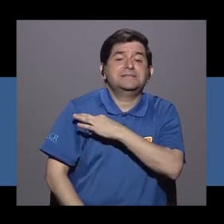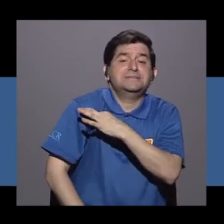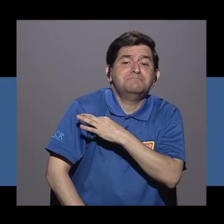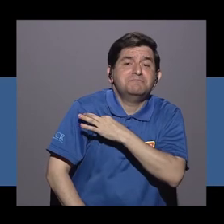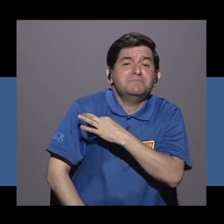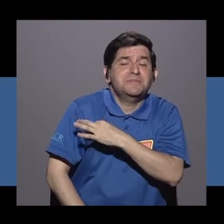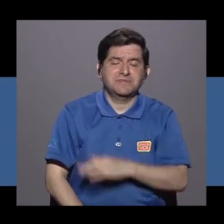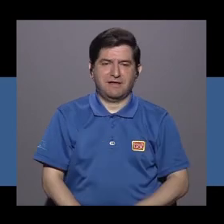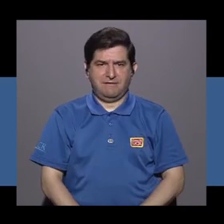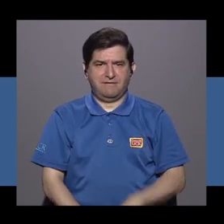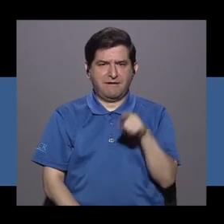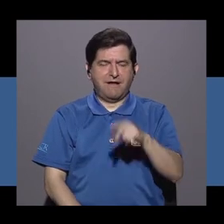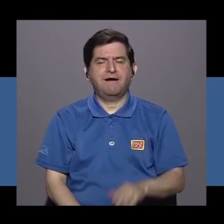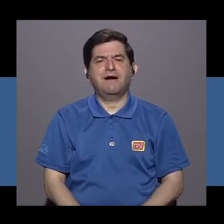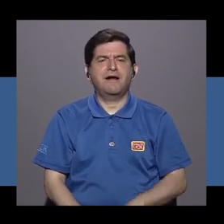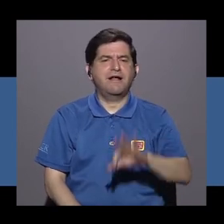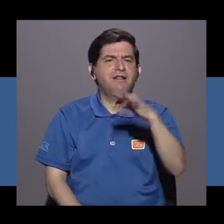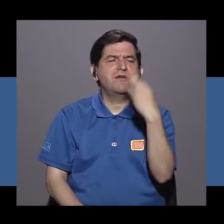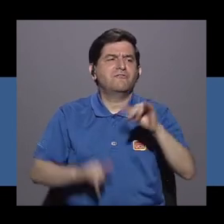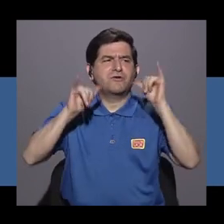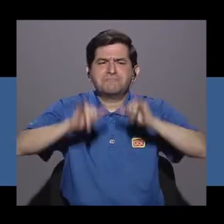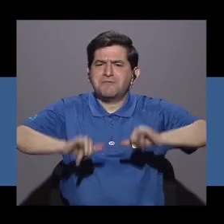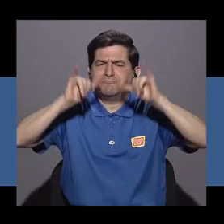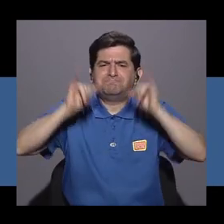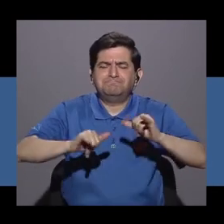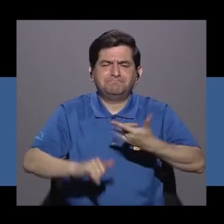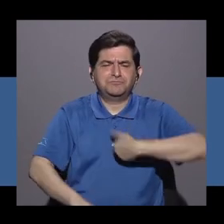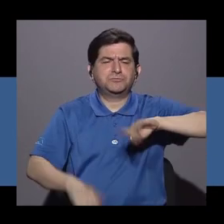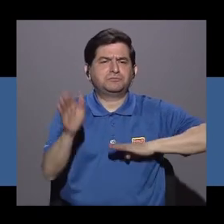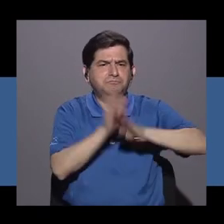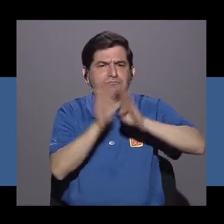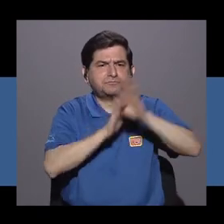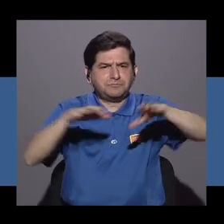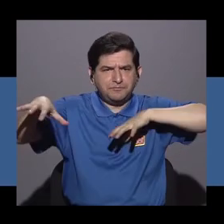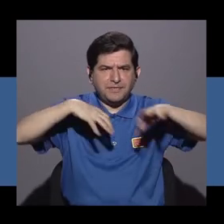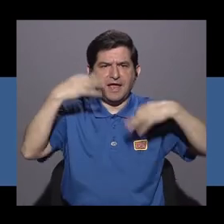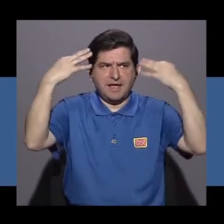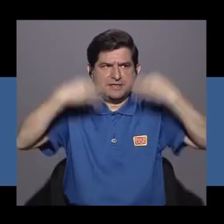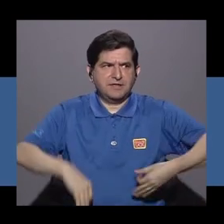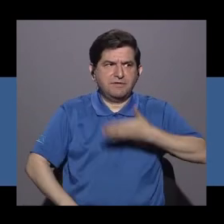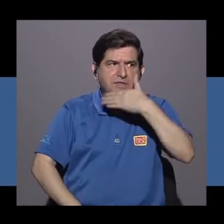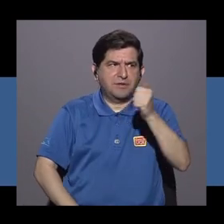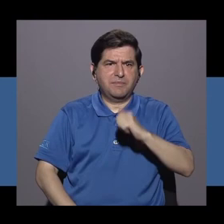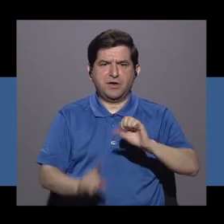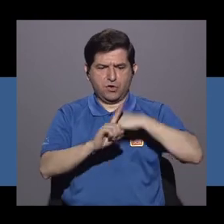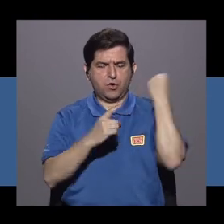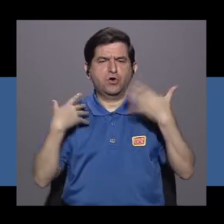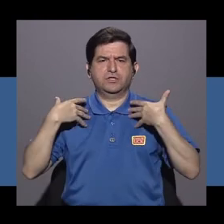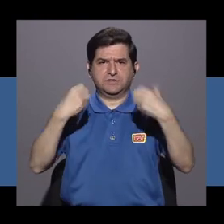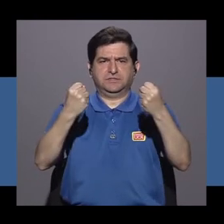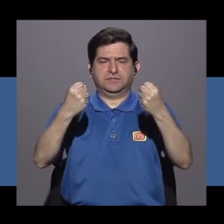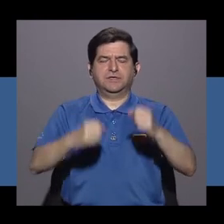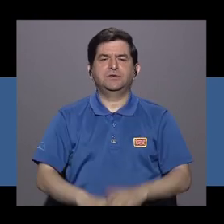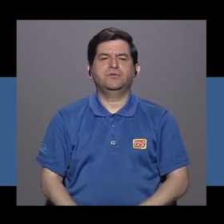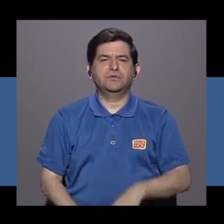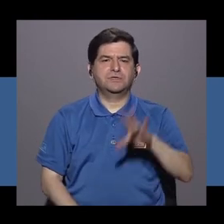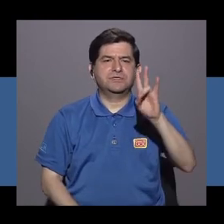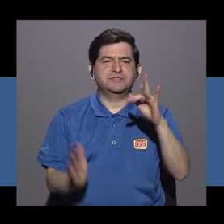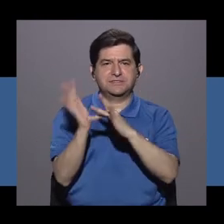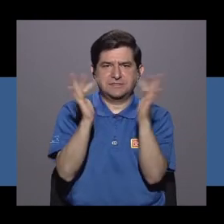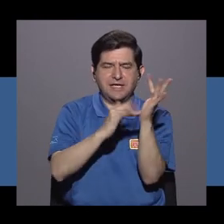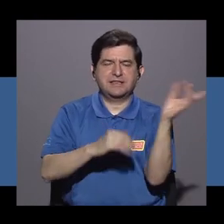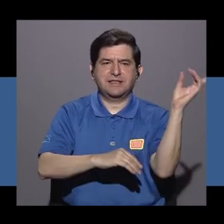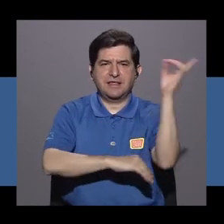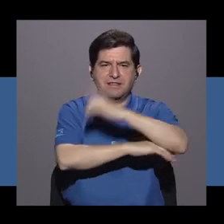bien a invitar a que sea de uso de forma permanente, que estemos desarrollando la actividad física para mejorar nuestra condición de salud. El